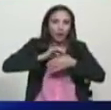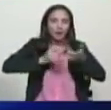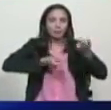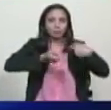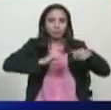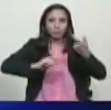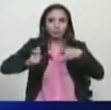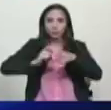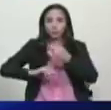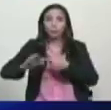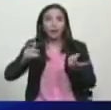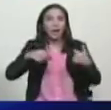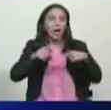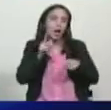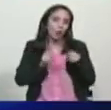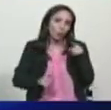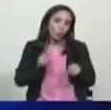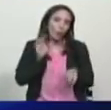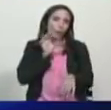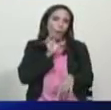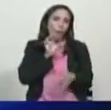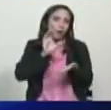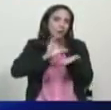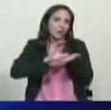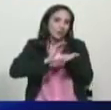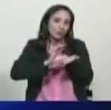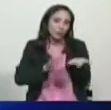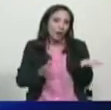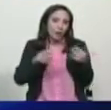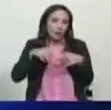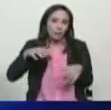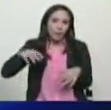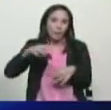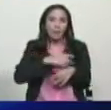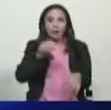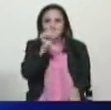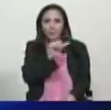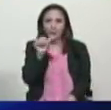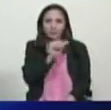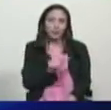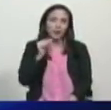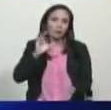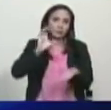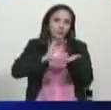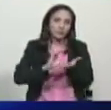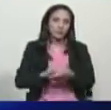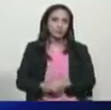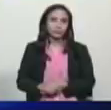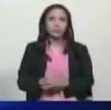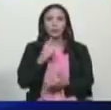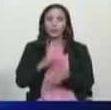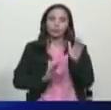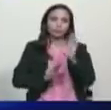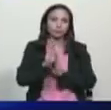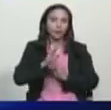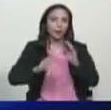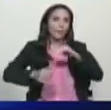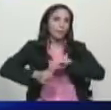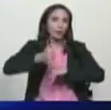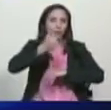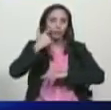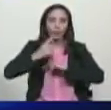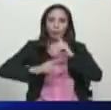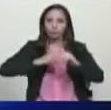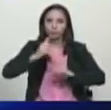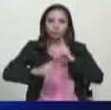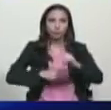principales ciudades del país. En apenas 2 semanas hemos cubierto las principales capitales y seguimos aumentando producción, que es lo importante, que